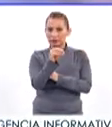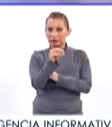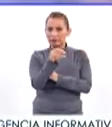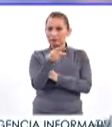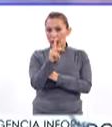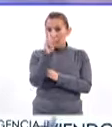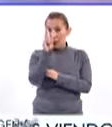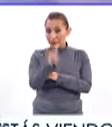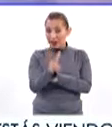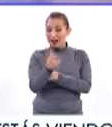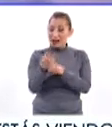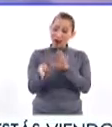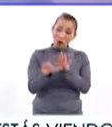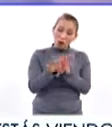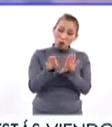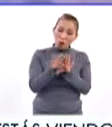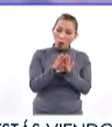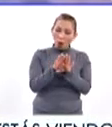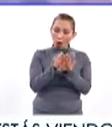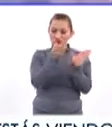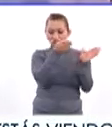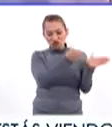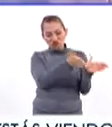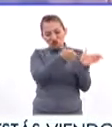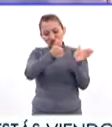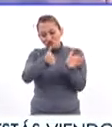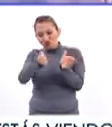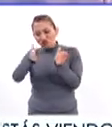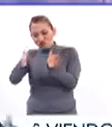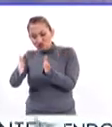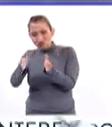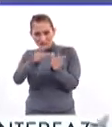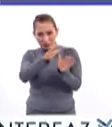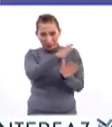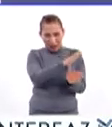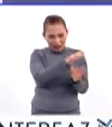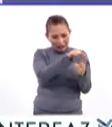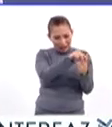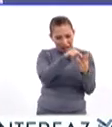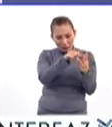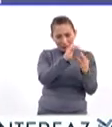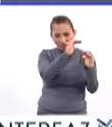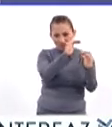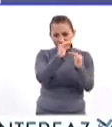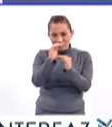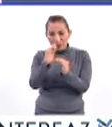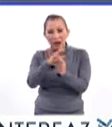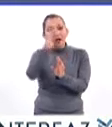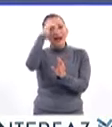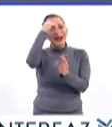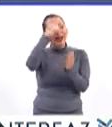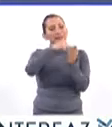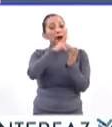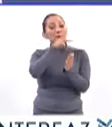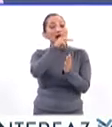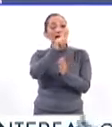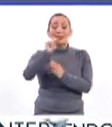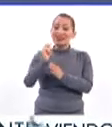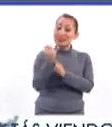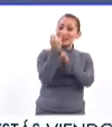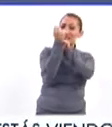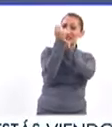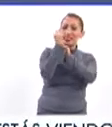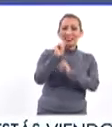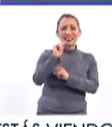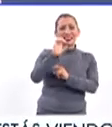Pero ciertamente tendríamos que delimitar dentro de estos campos, porque a veces cuando pensamos en la palabra